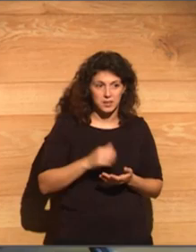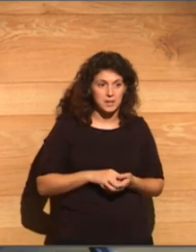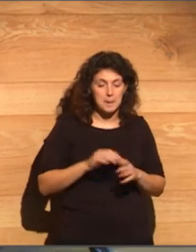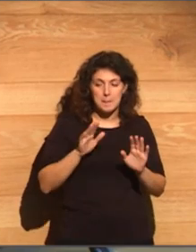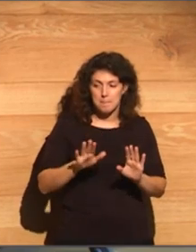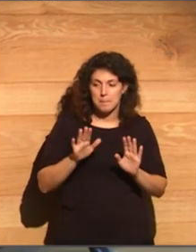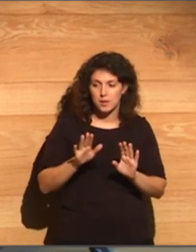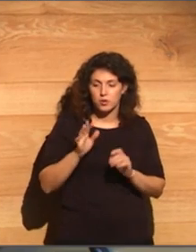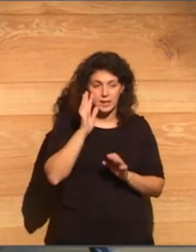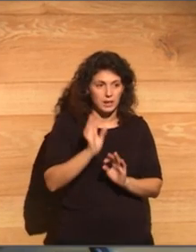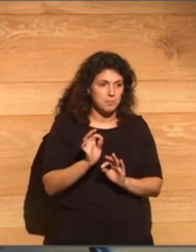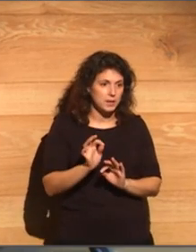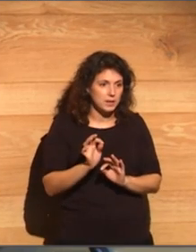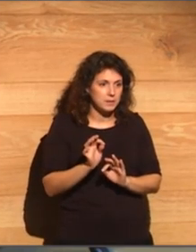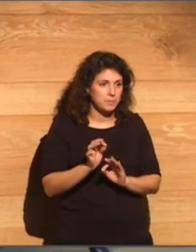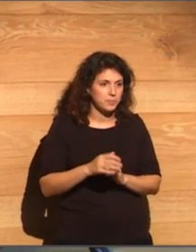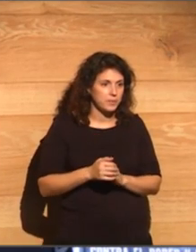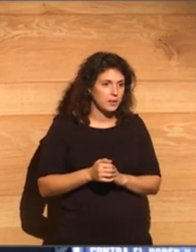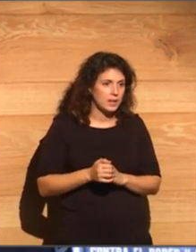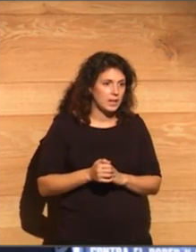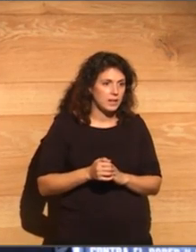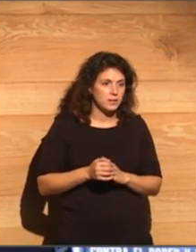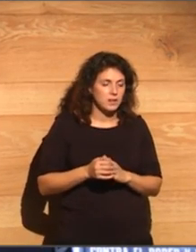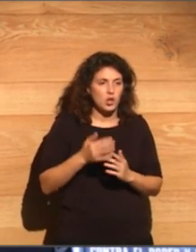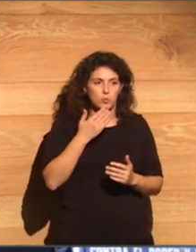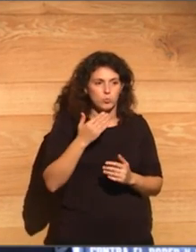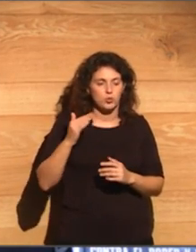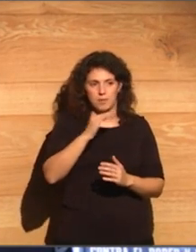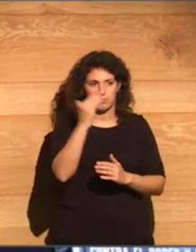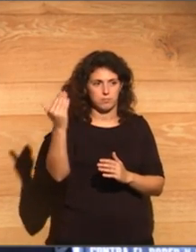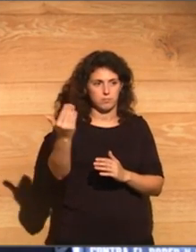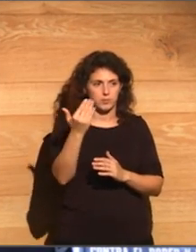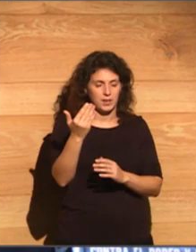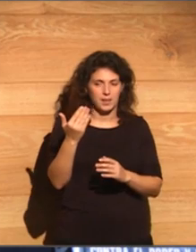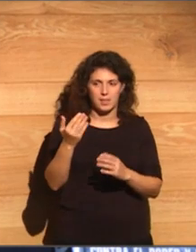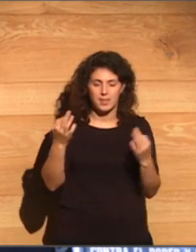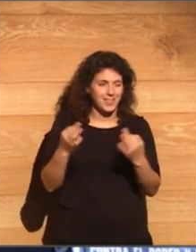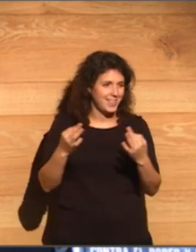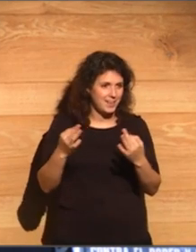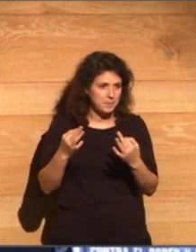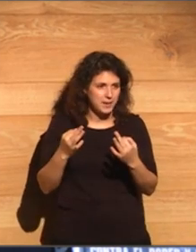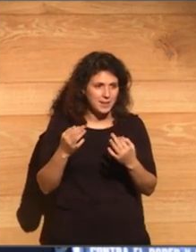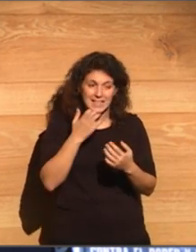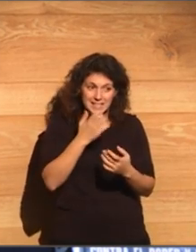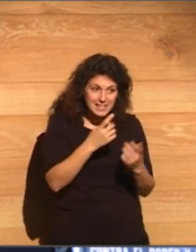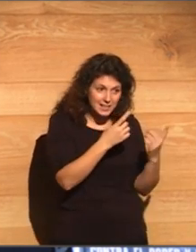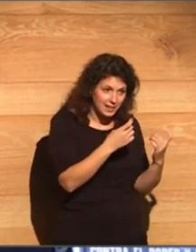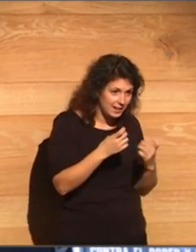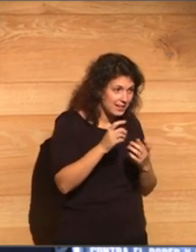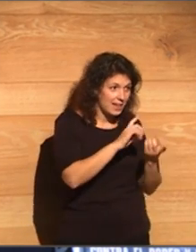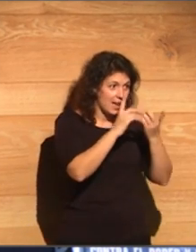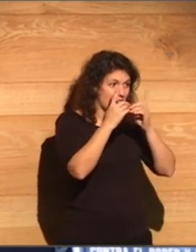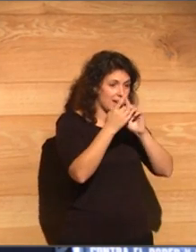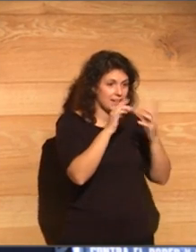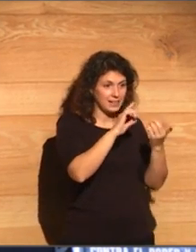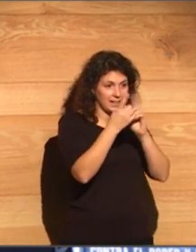está lo que los ingleses dirían on the nose, ¿no? Que está como delante de ti, no hay que escarbar para... Y no hay un giro, ¿no? No